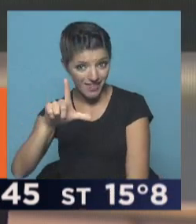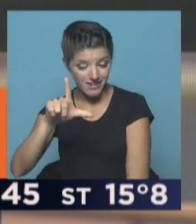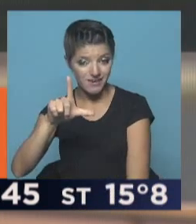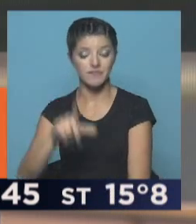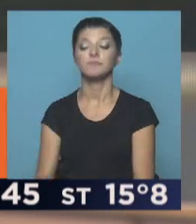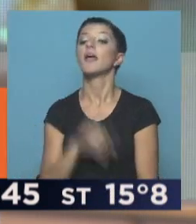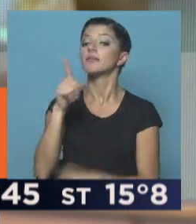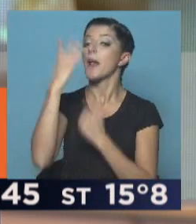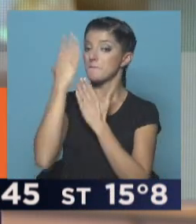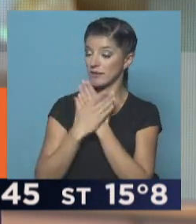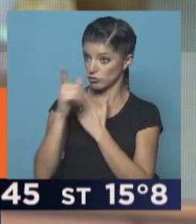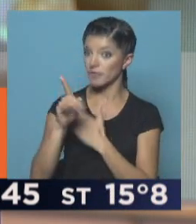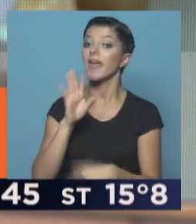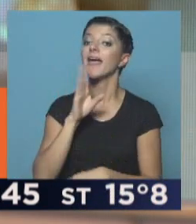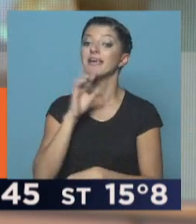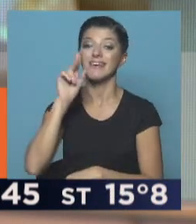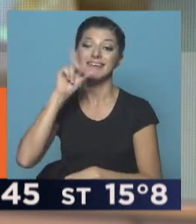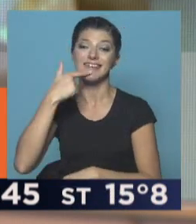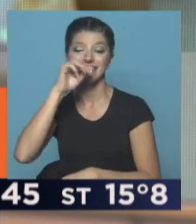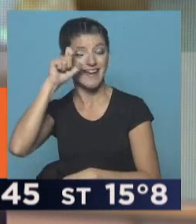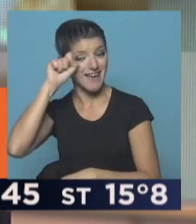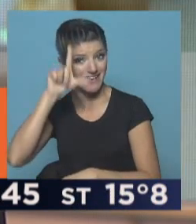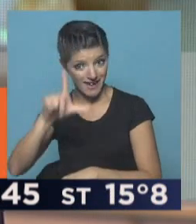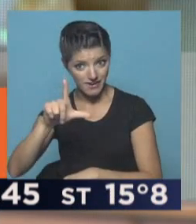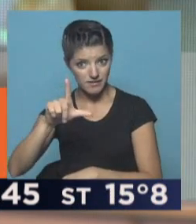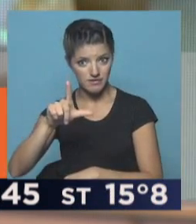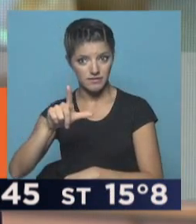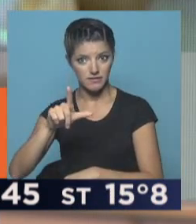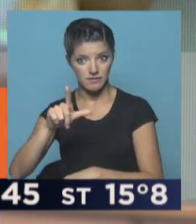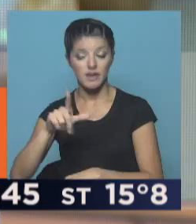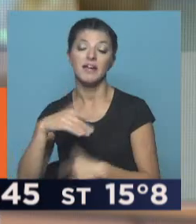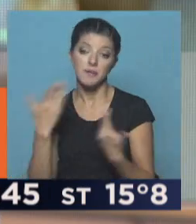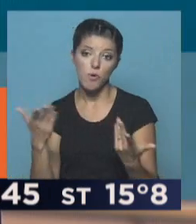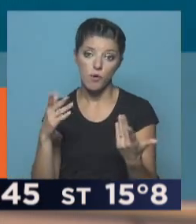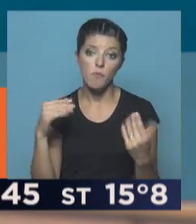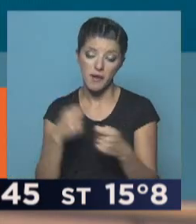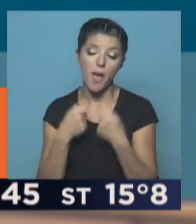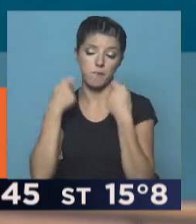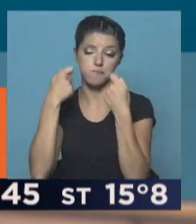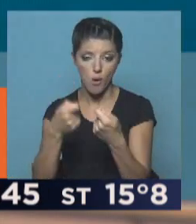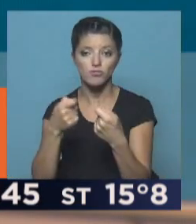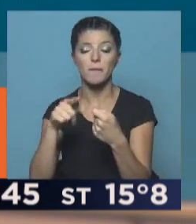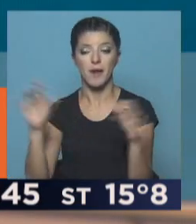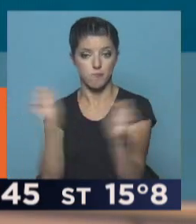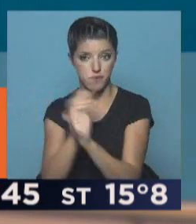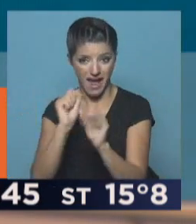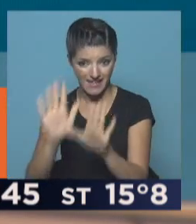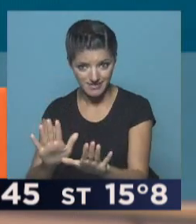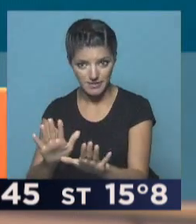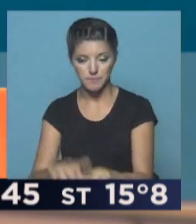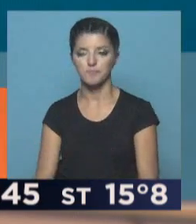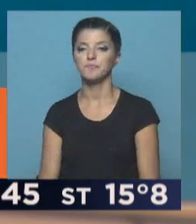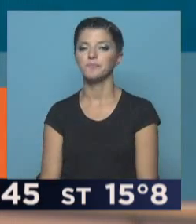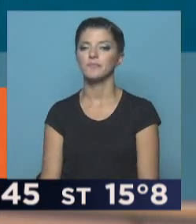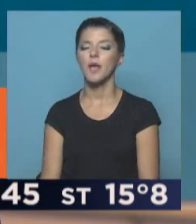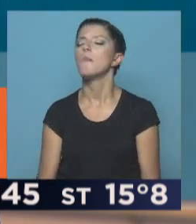ministro israelí del gabinete de Benjamin Netanyahu, quien le da, en cierto modo, la venia para que esto ocurra. ¿Y cómo se alinea